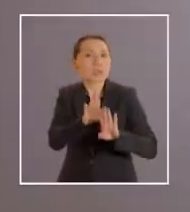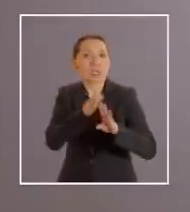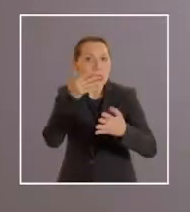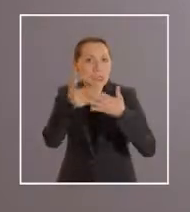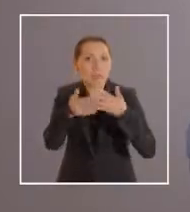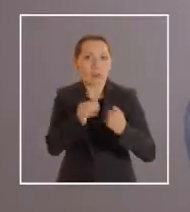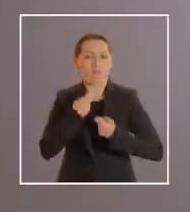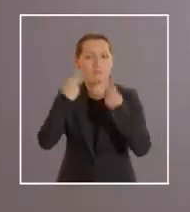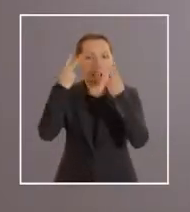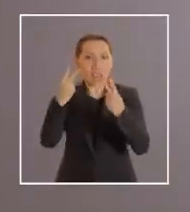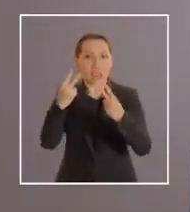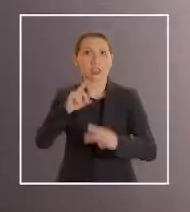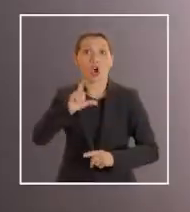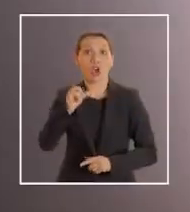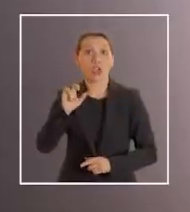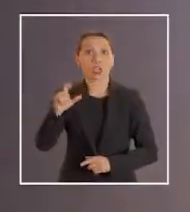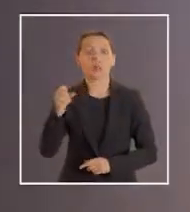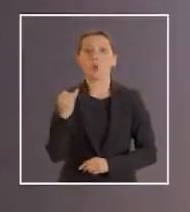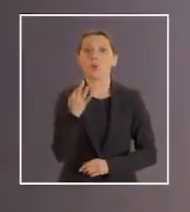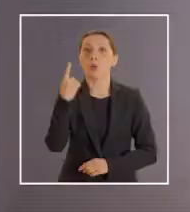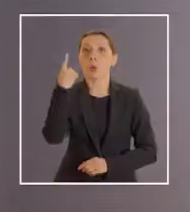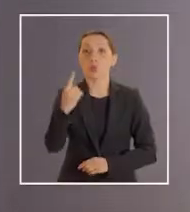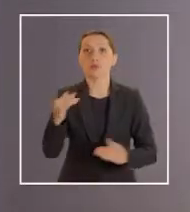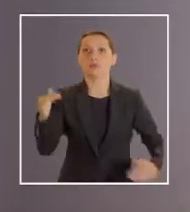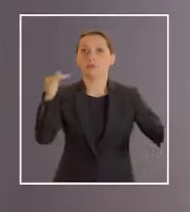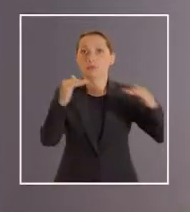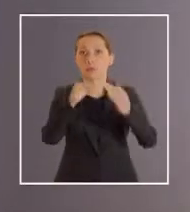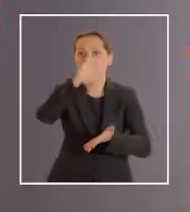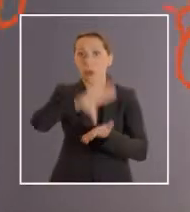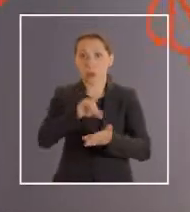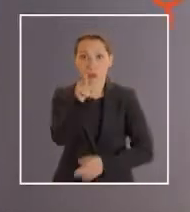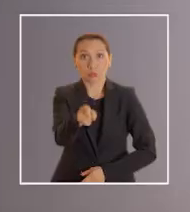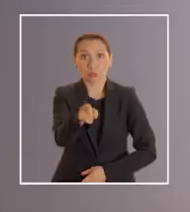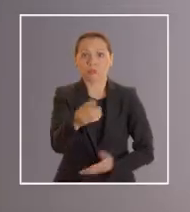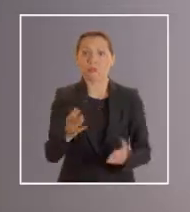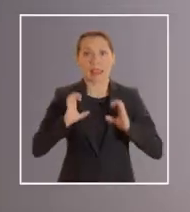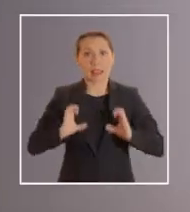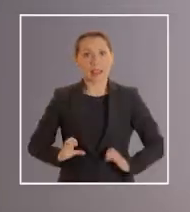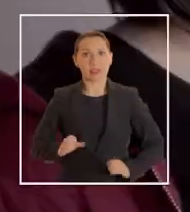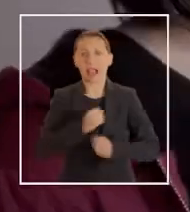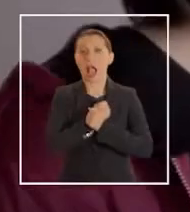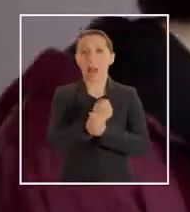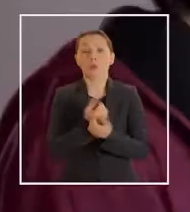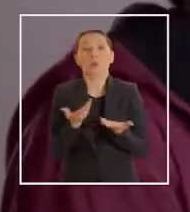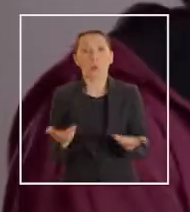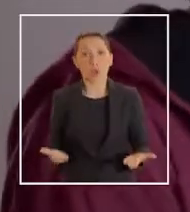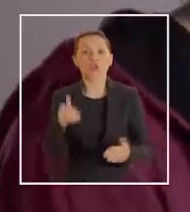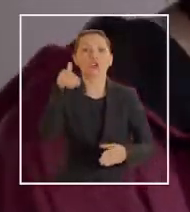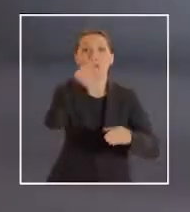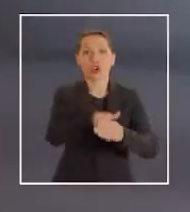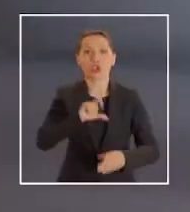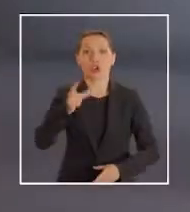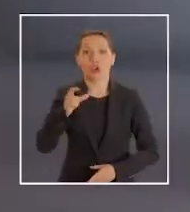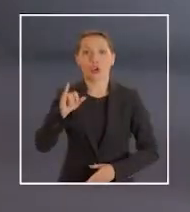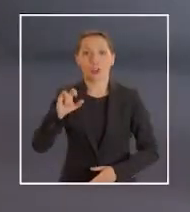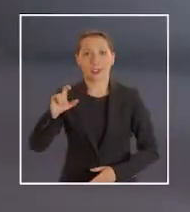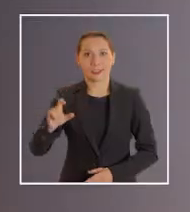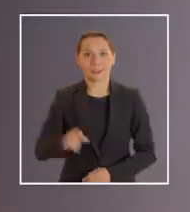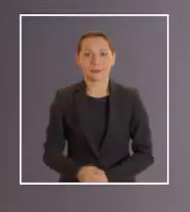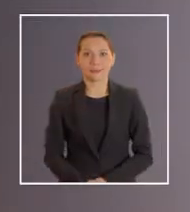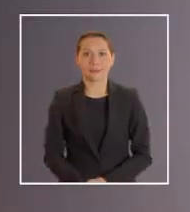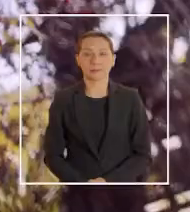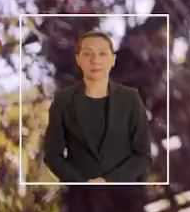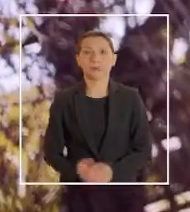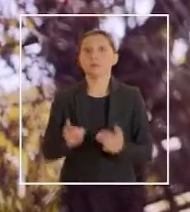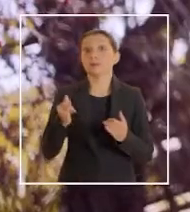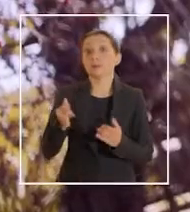mejor. Transparente y valiente. Goic, la número uno. Queremos un país igualitario. ¿Y tú? Ética y amor. Por eso, voto por